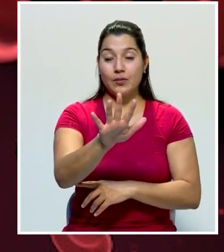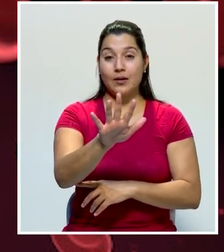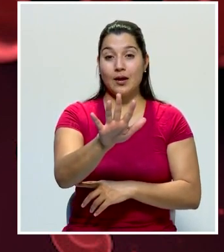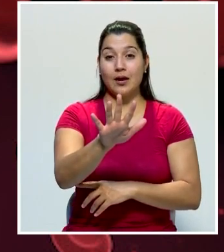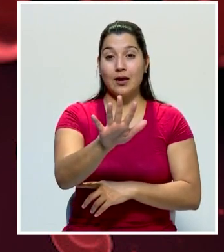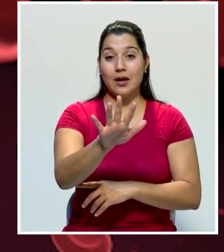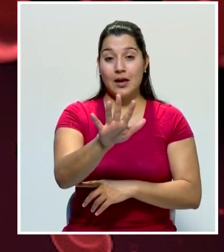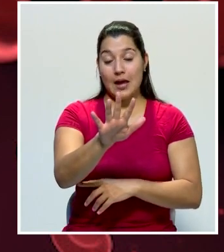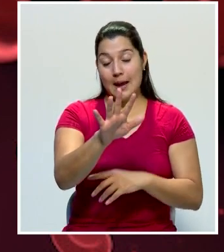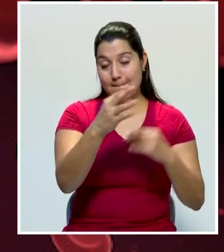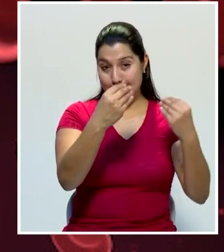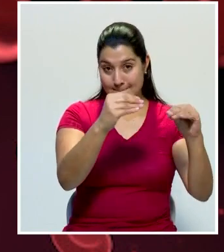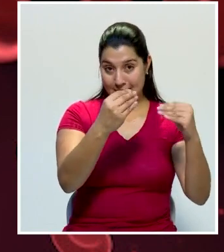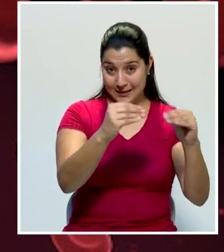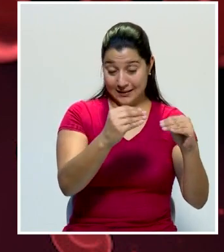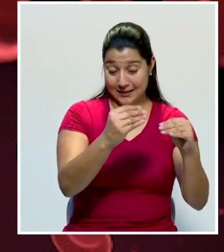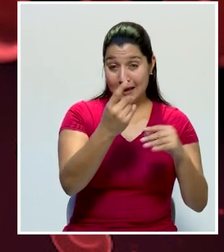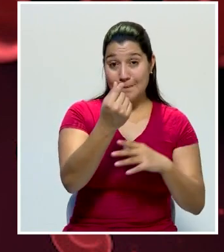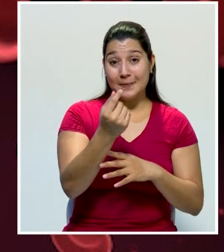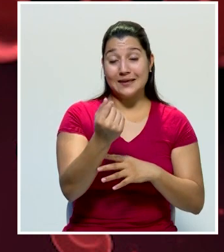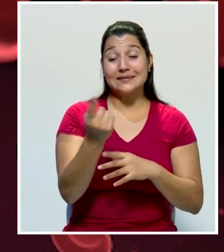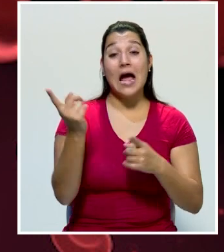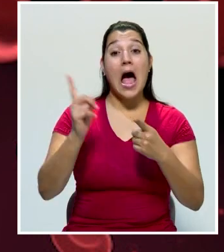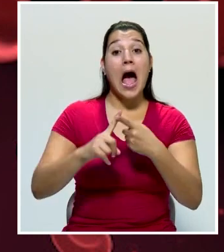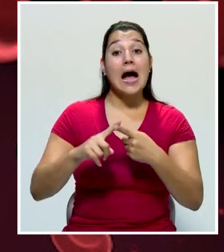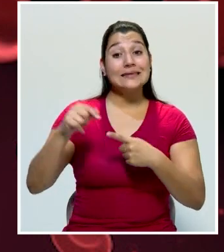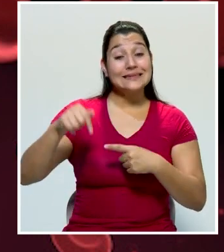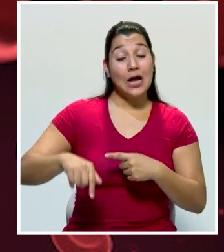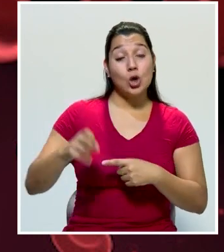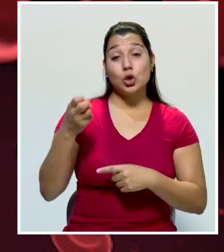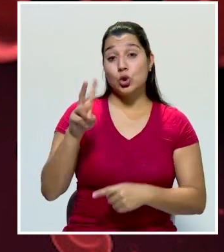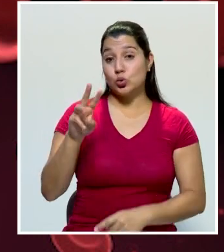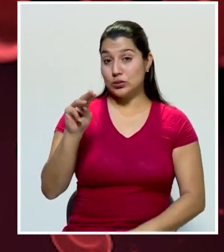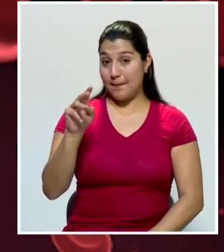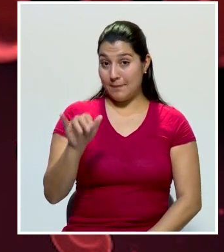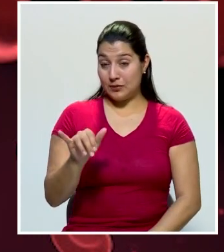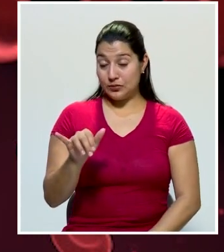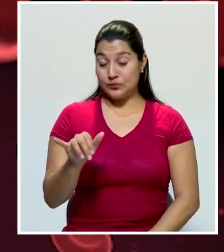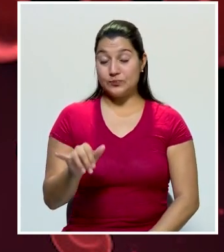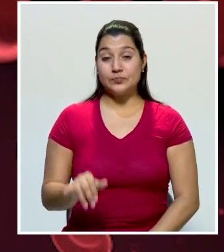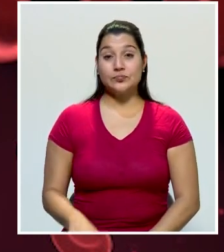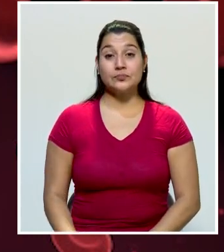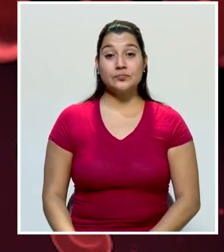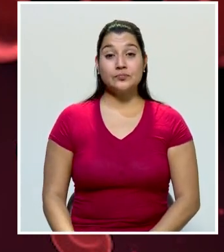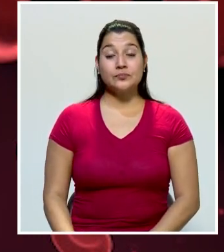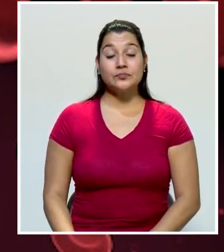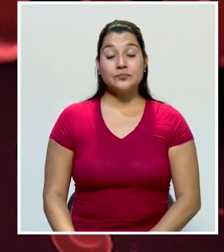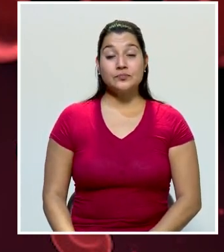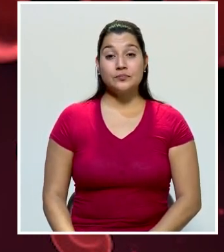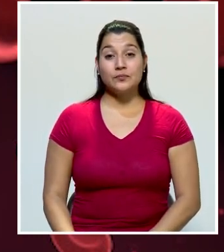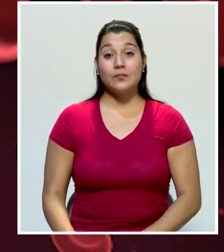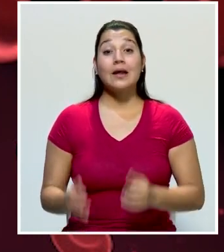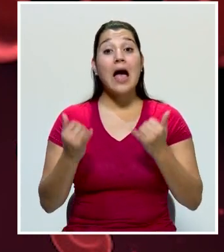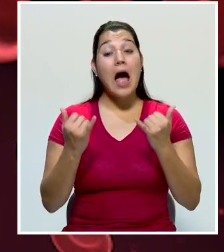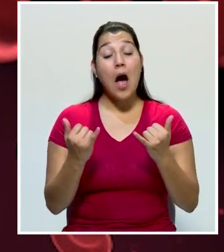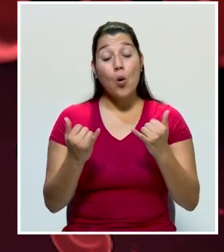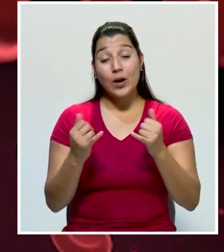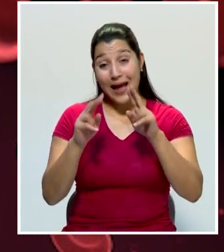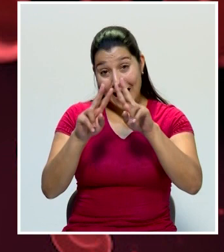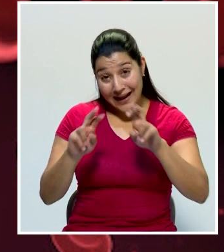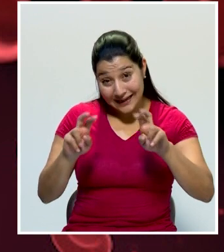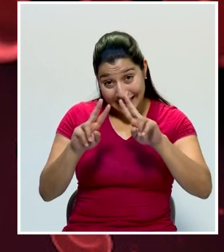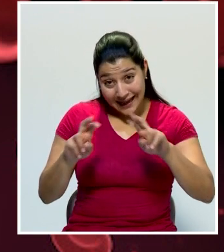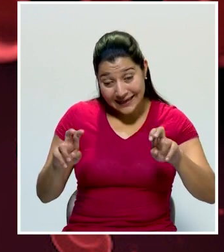la tasación precisamente de la moneda hasta este 12 de mayo. El tema del análisis también